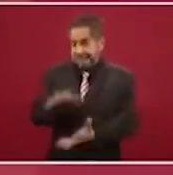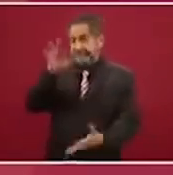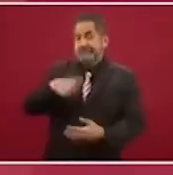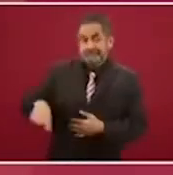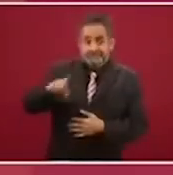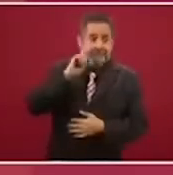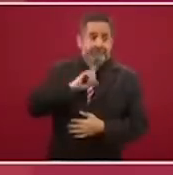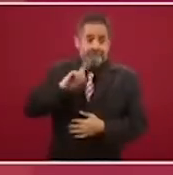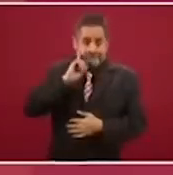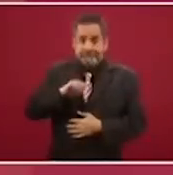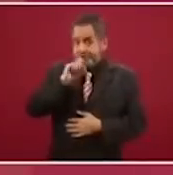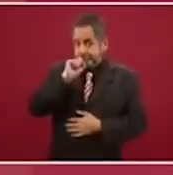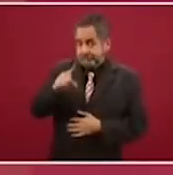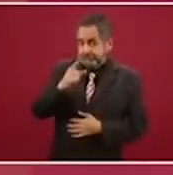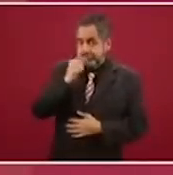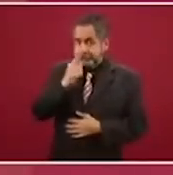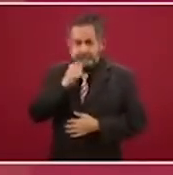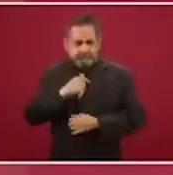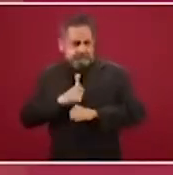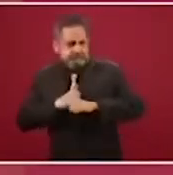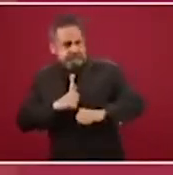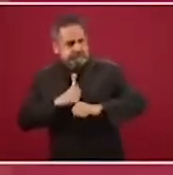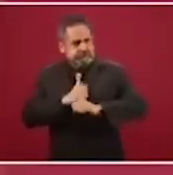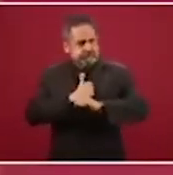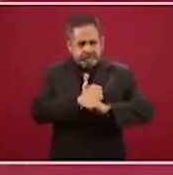mujeres, resistieron